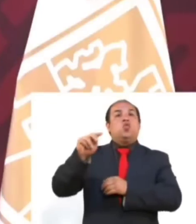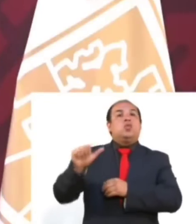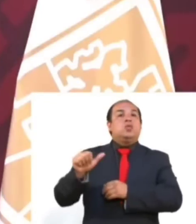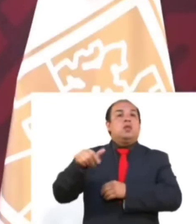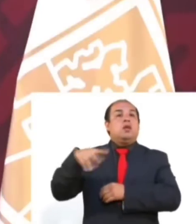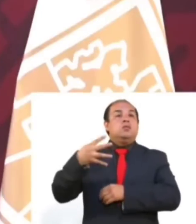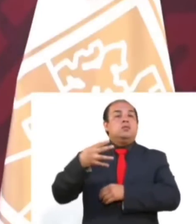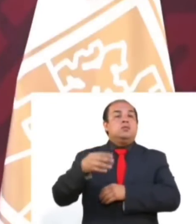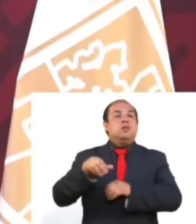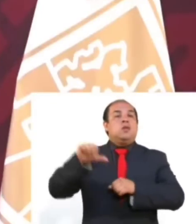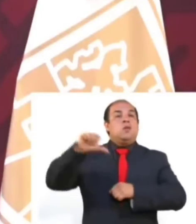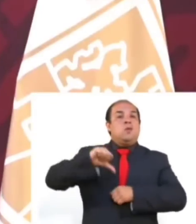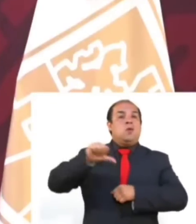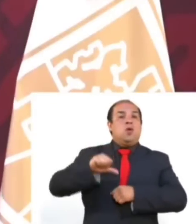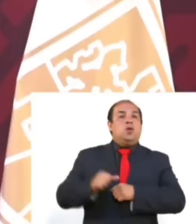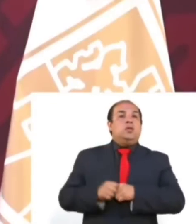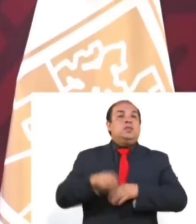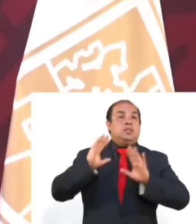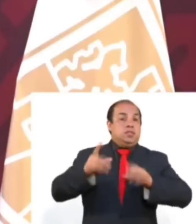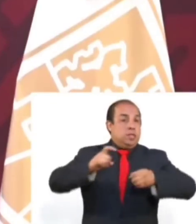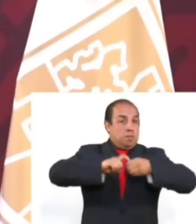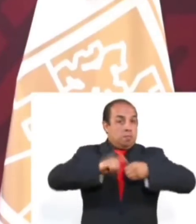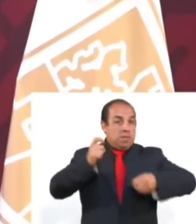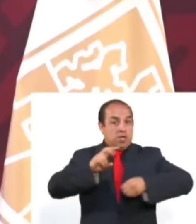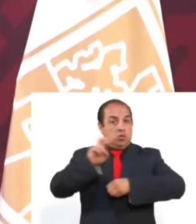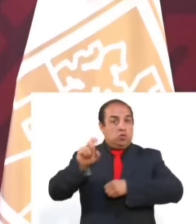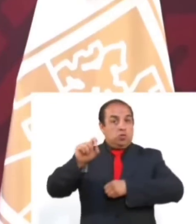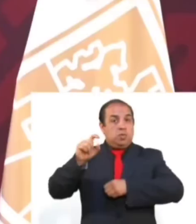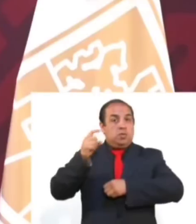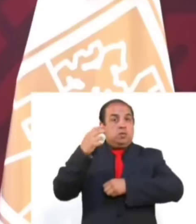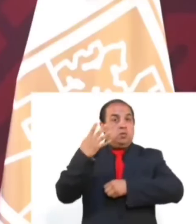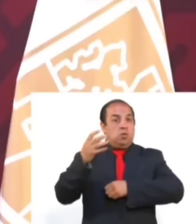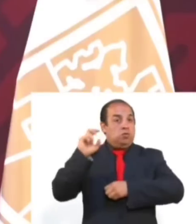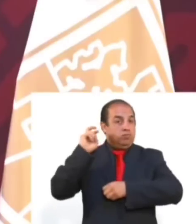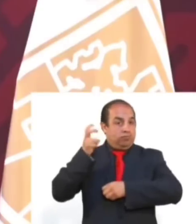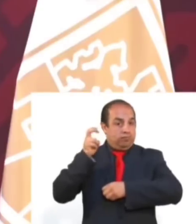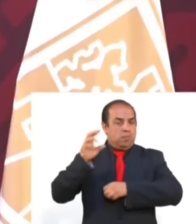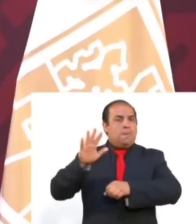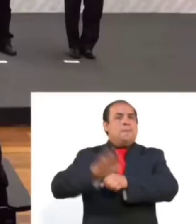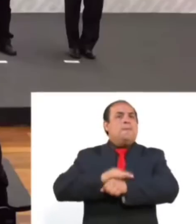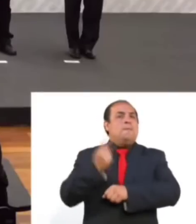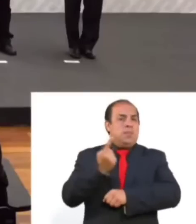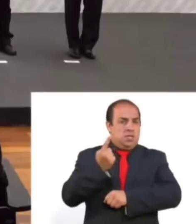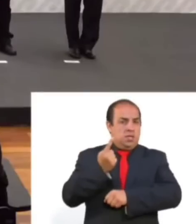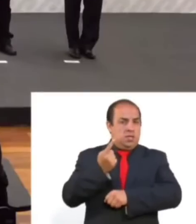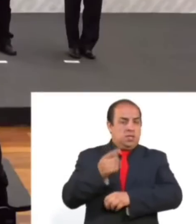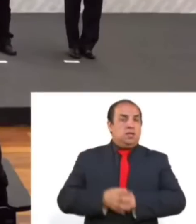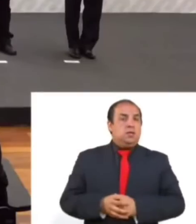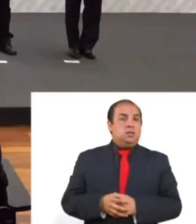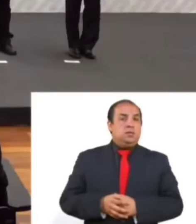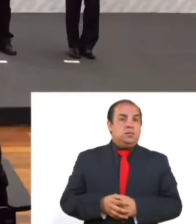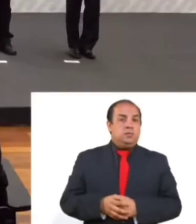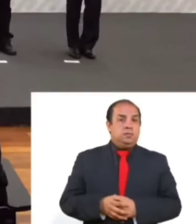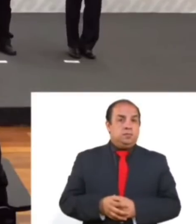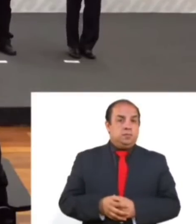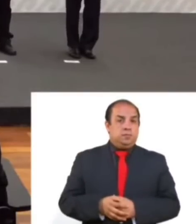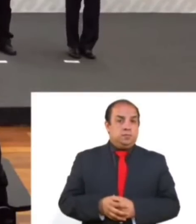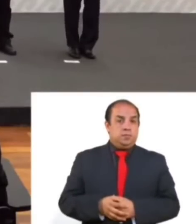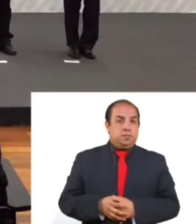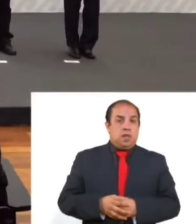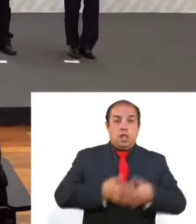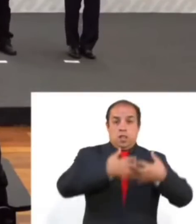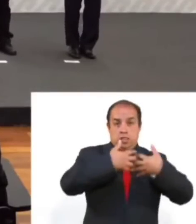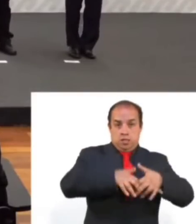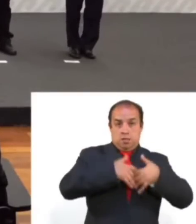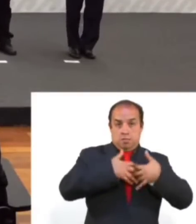hoy ya salieron de operaciones esos 224 microbuses Por qué Porque para que la empresa